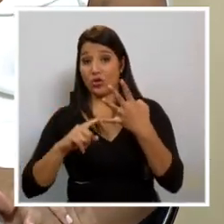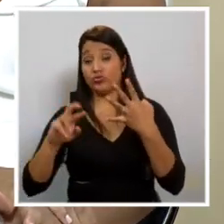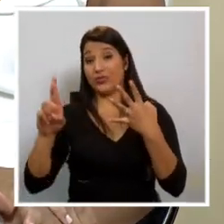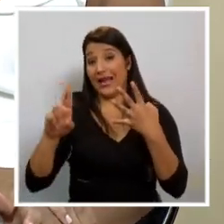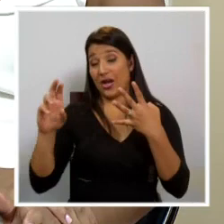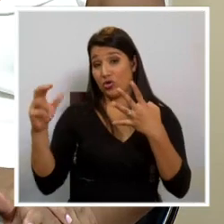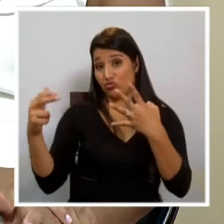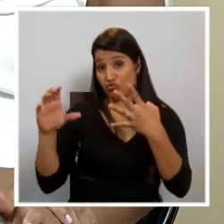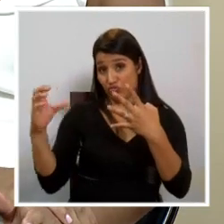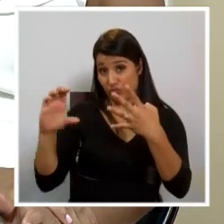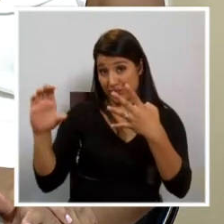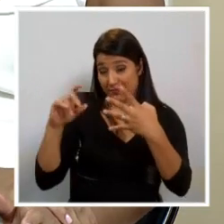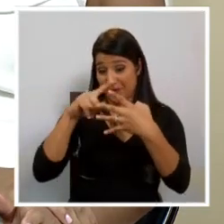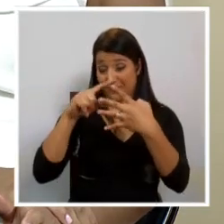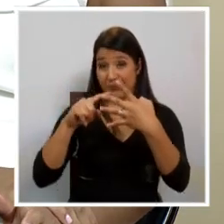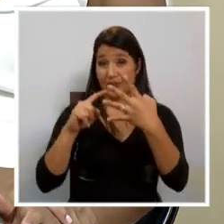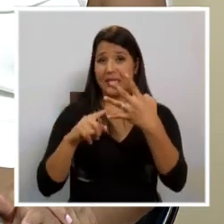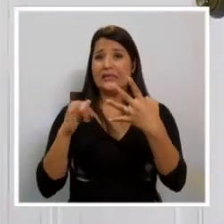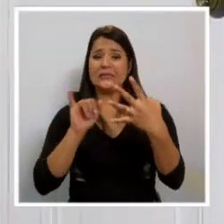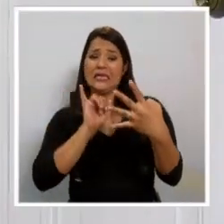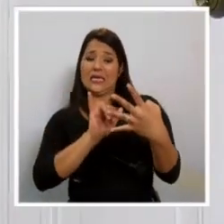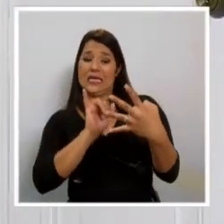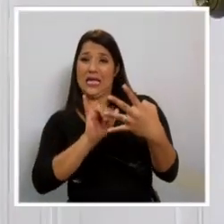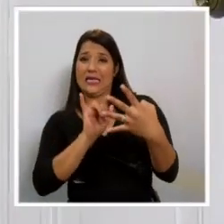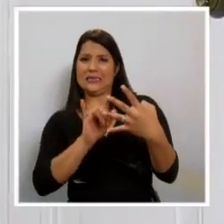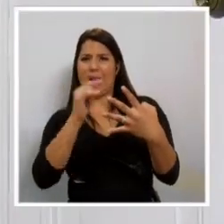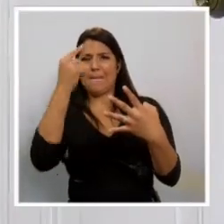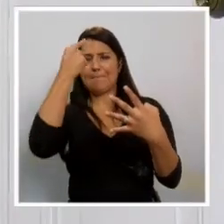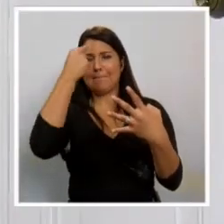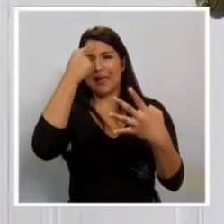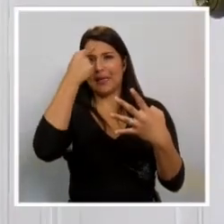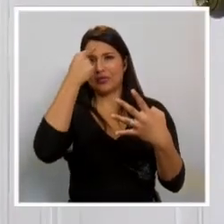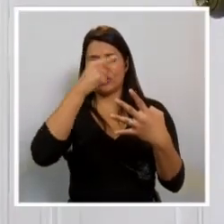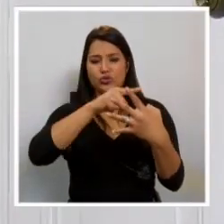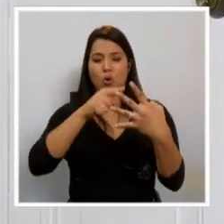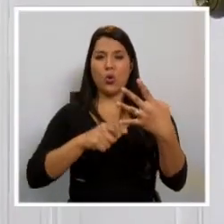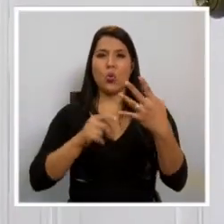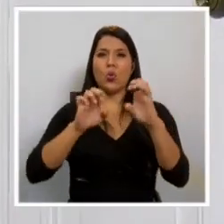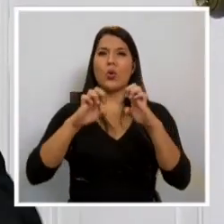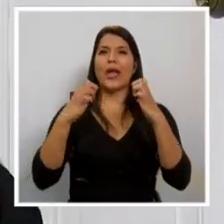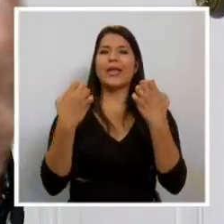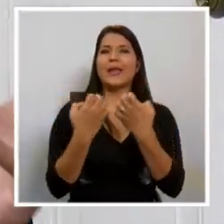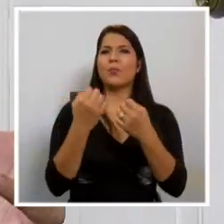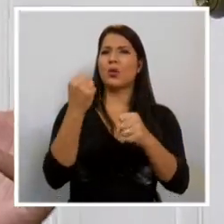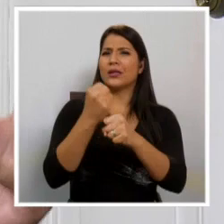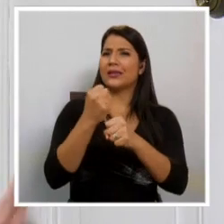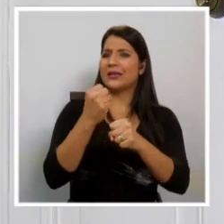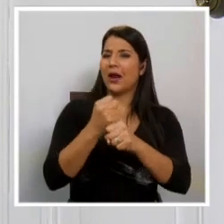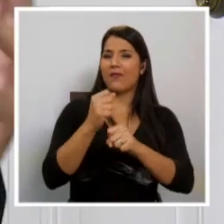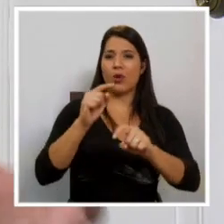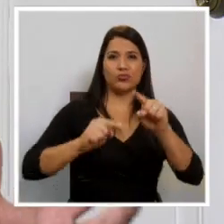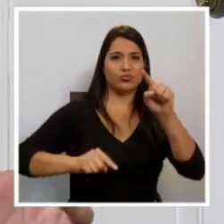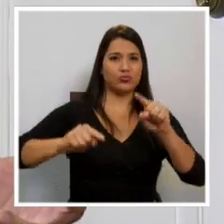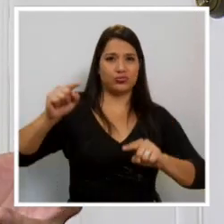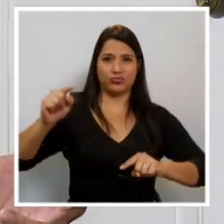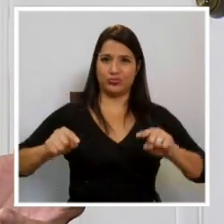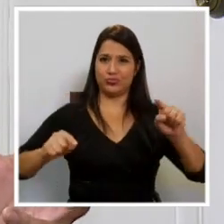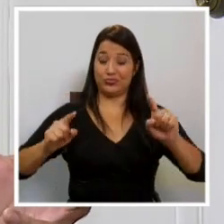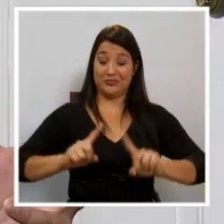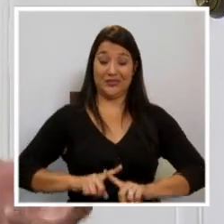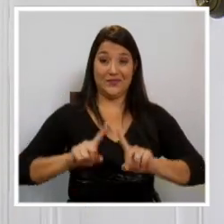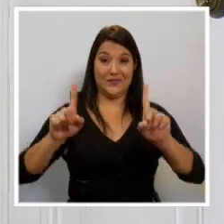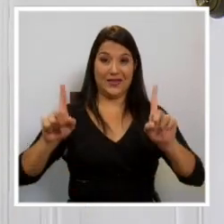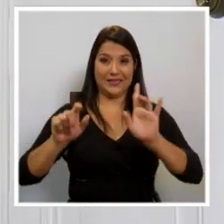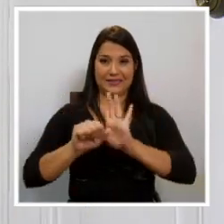la conformación, me parecería una conformación, tendría que ser yo muy variada de lo que es una asamblea